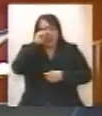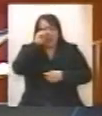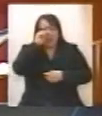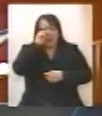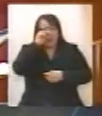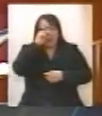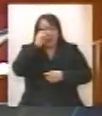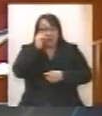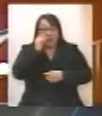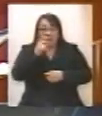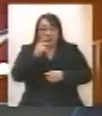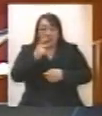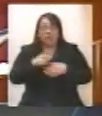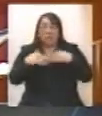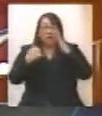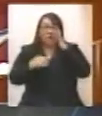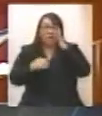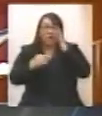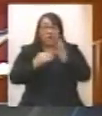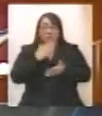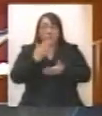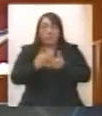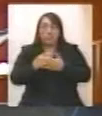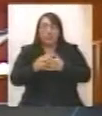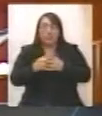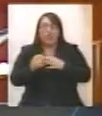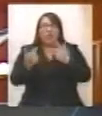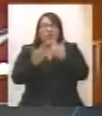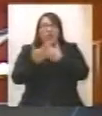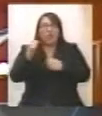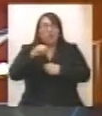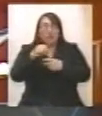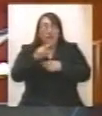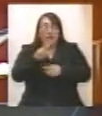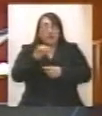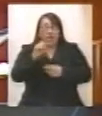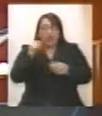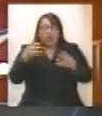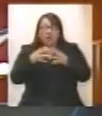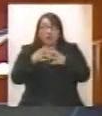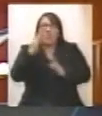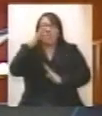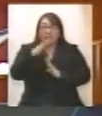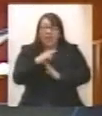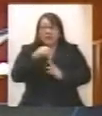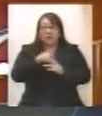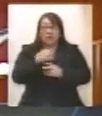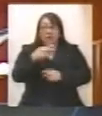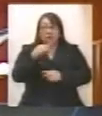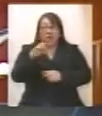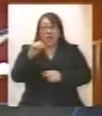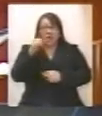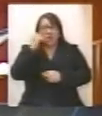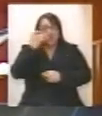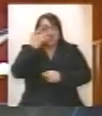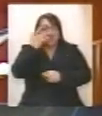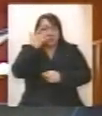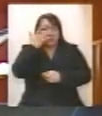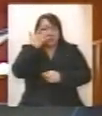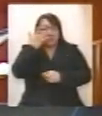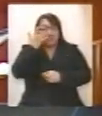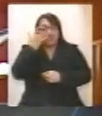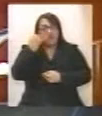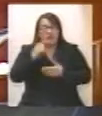meta acabar con los remanentes terroristas en el Brain y consolidar la pacificación en el Guayaga. Para ello,